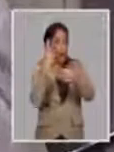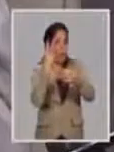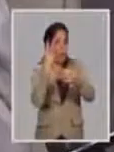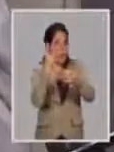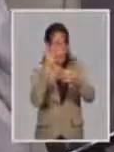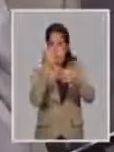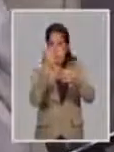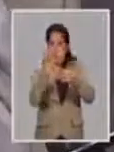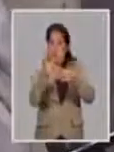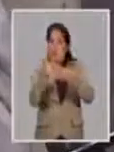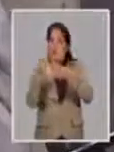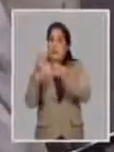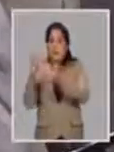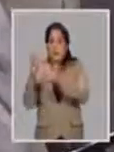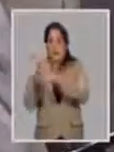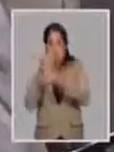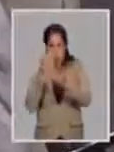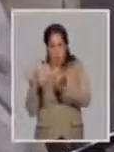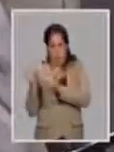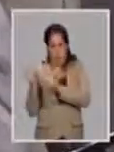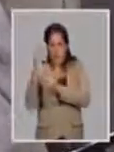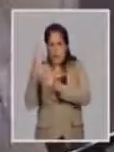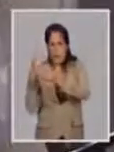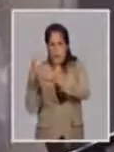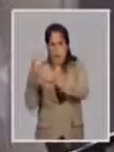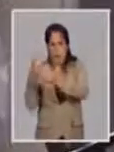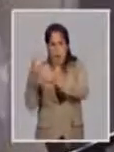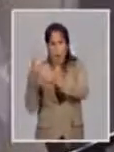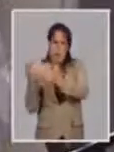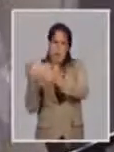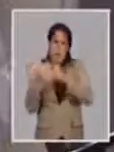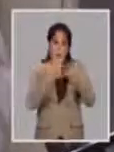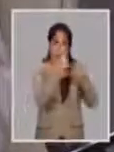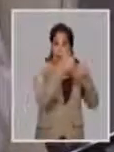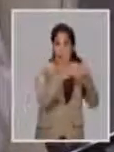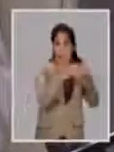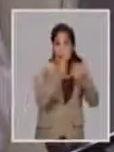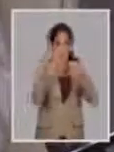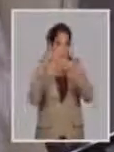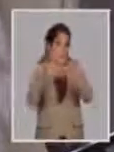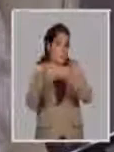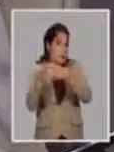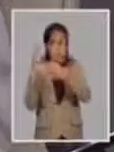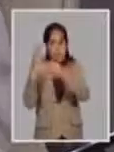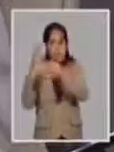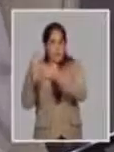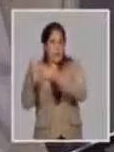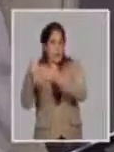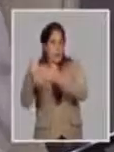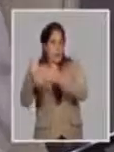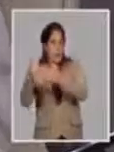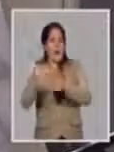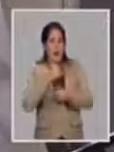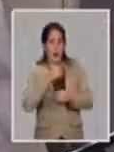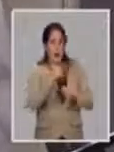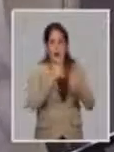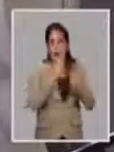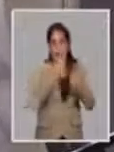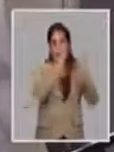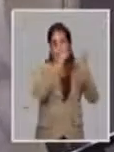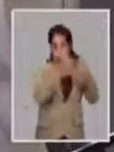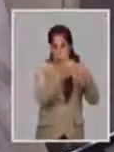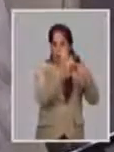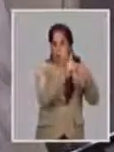tuvimos que presentar el informe de resultados final del fase 1 y un parcial de inmunogenicidad del fase 2, porque eso es lo que hace todo el mundo. O sea, si es